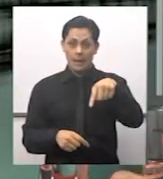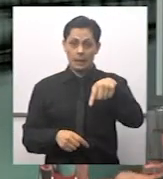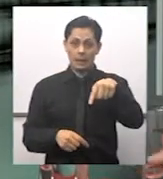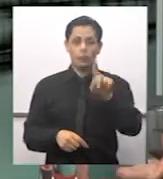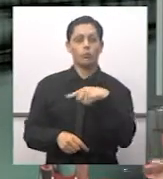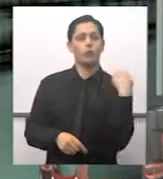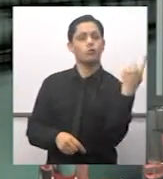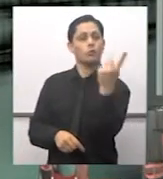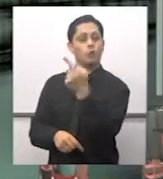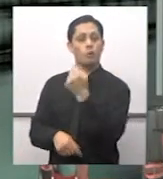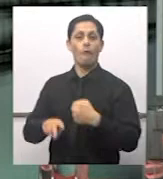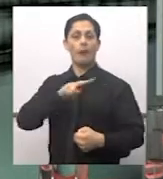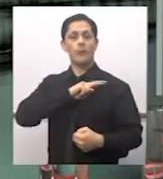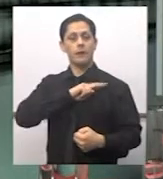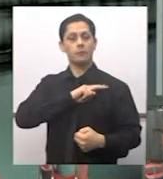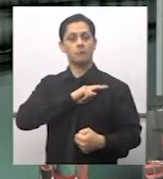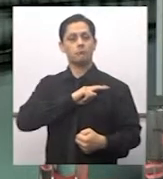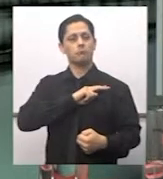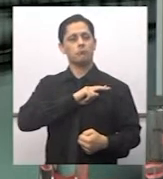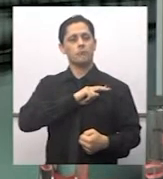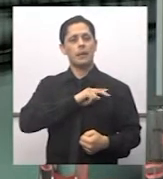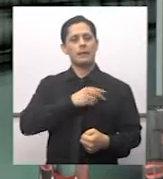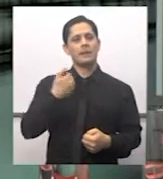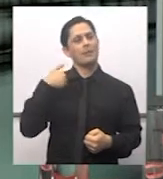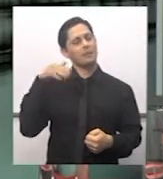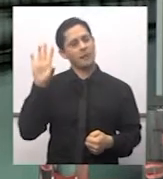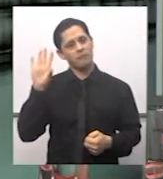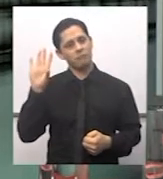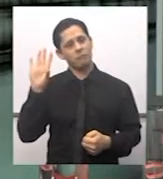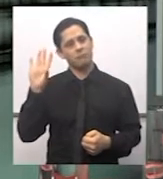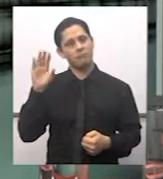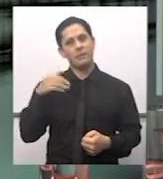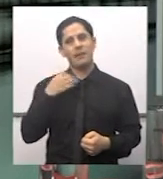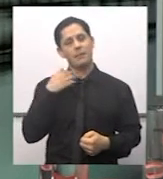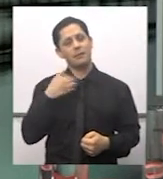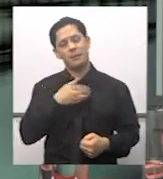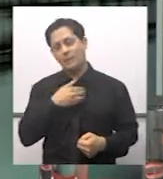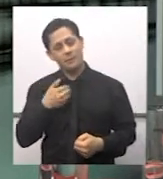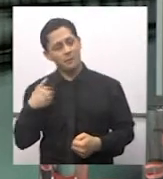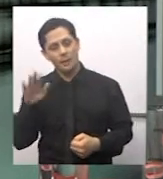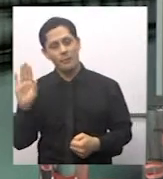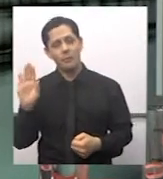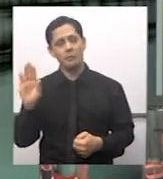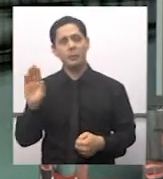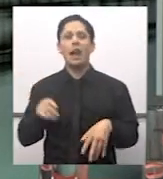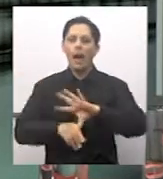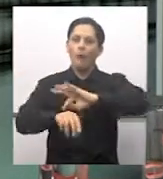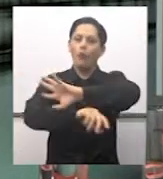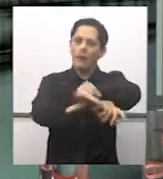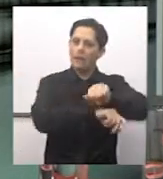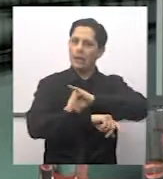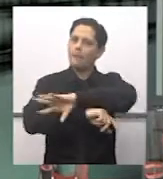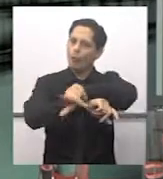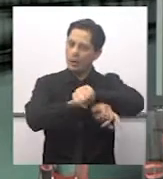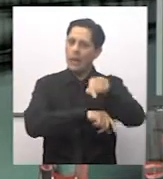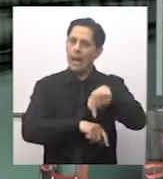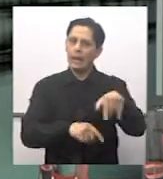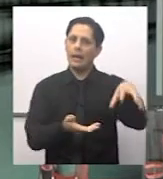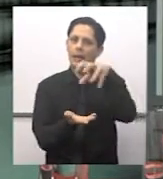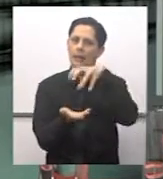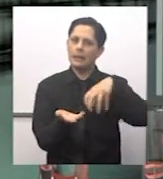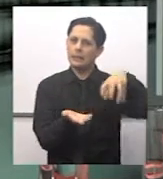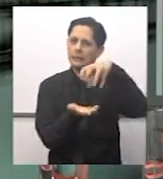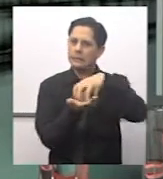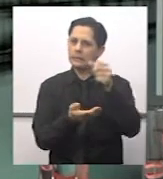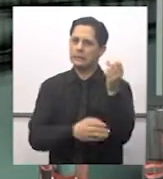lo que pasó en la ciudad. Hubo vandalismo en la ciudad. Sí. Hubo 2 o 3 jornadas que fueron violentas, pero